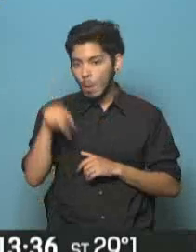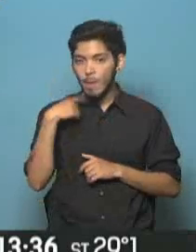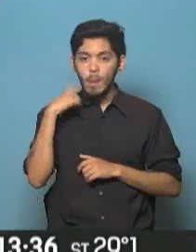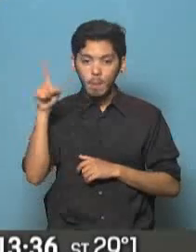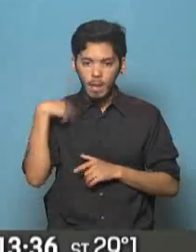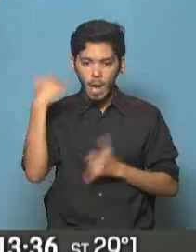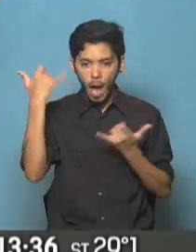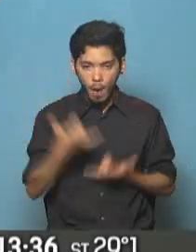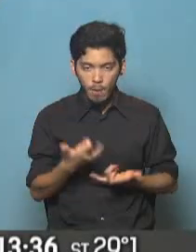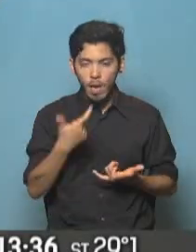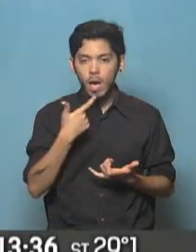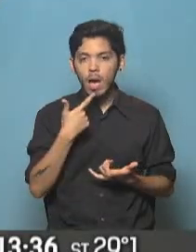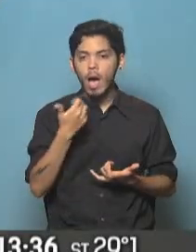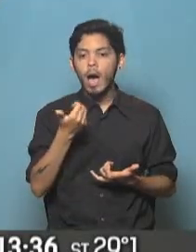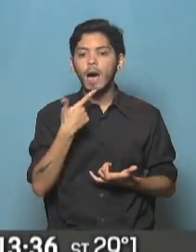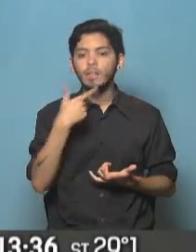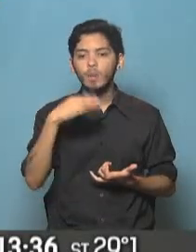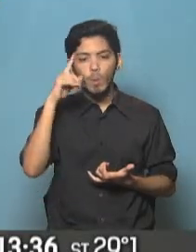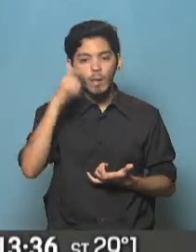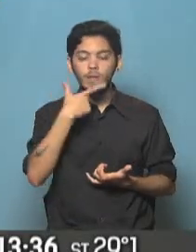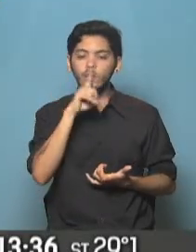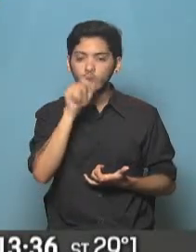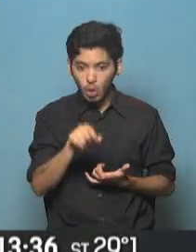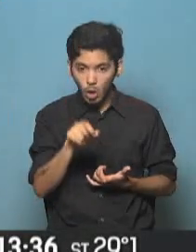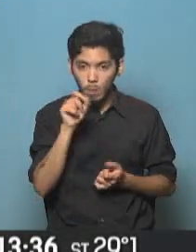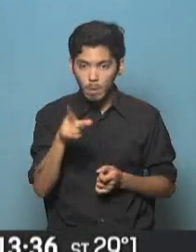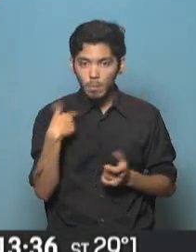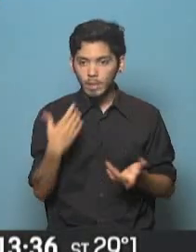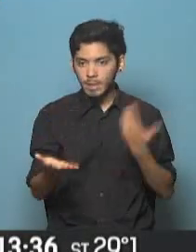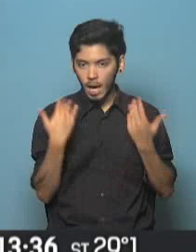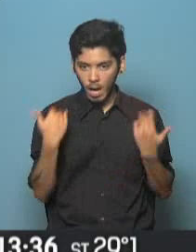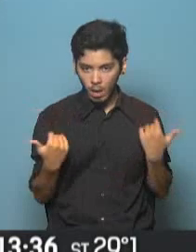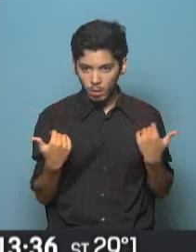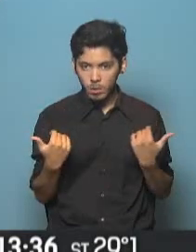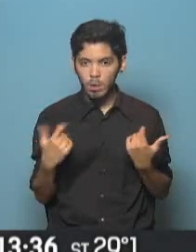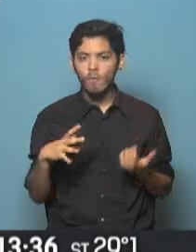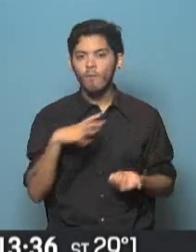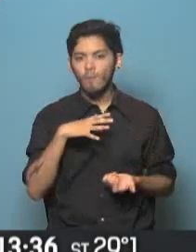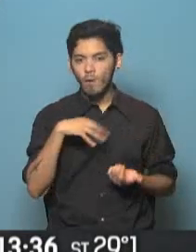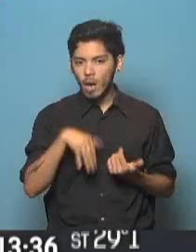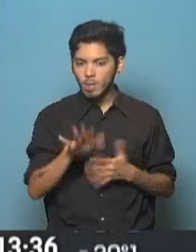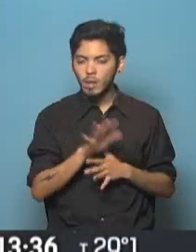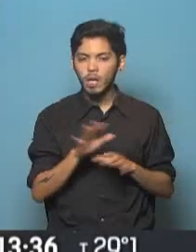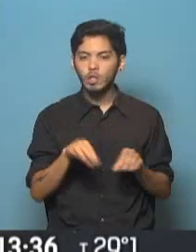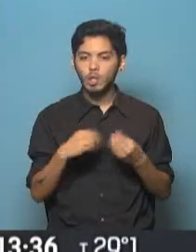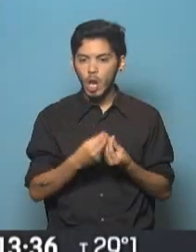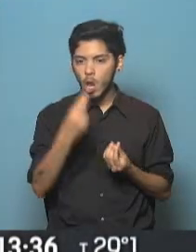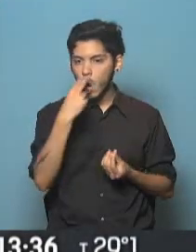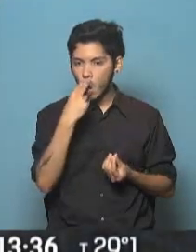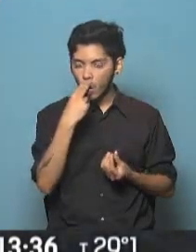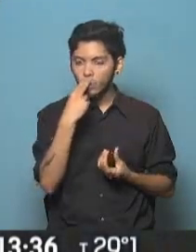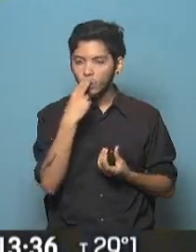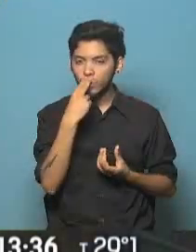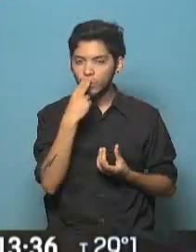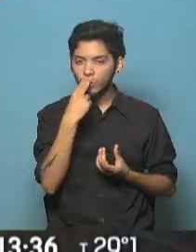que contenían asbesto fueron retirados de circulación, aunque quedan 11 formaciones